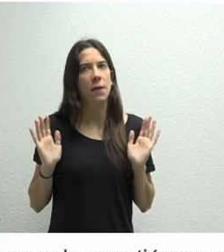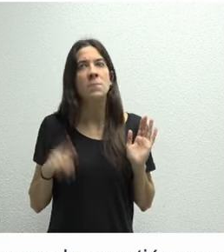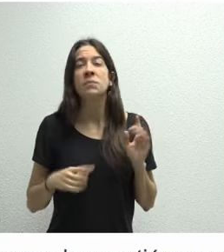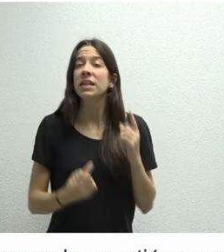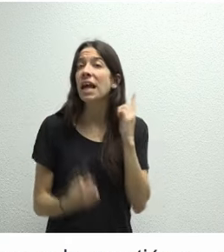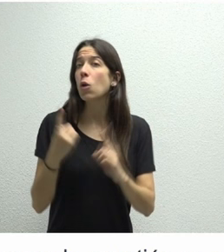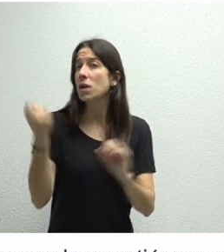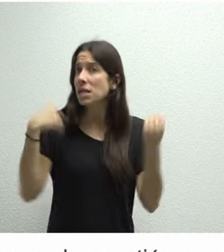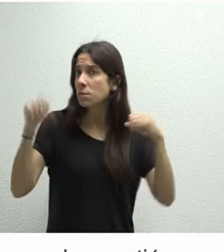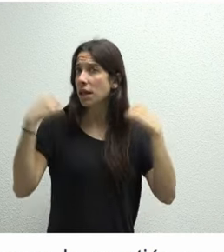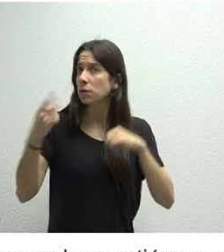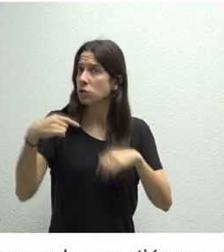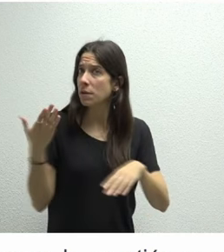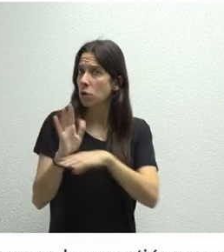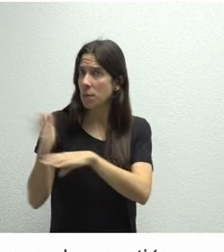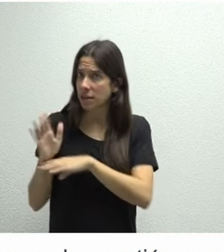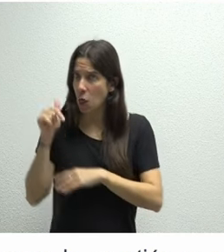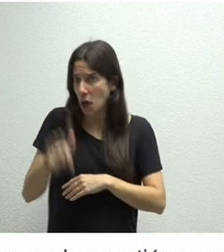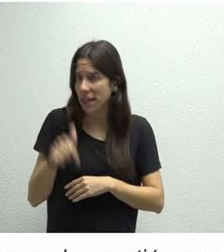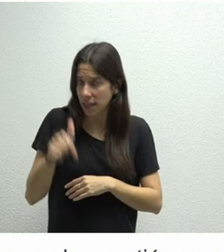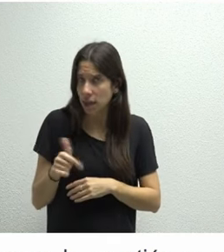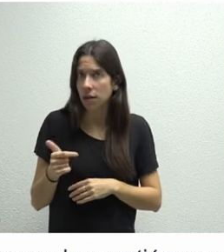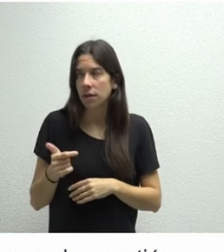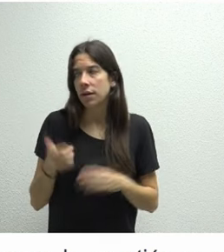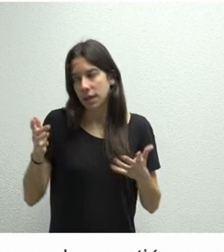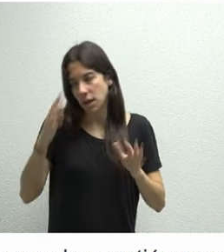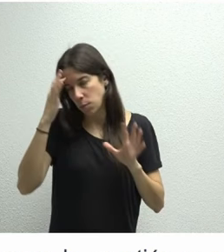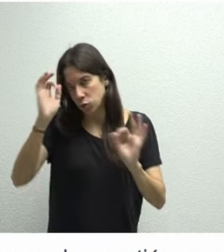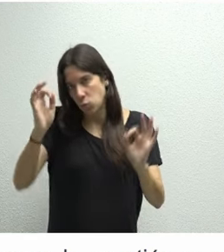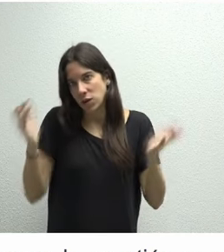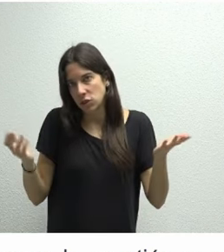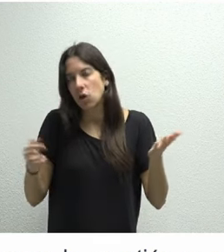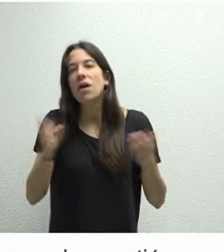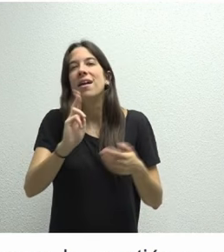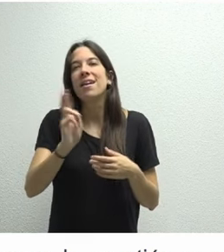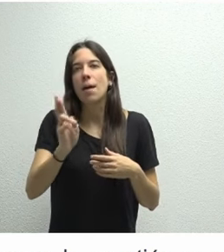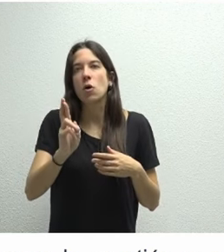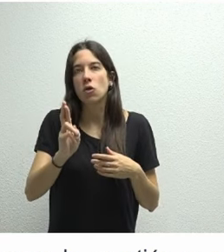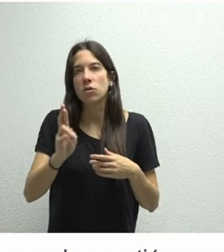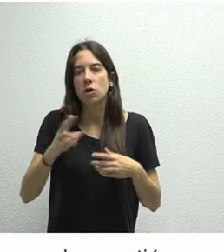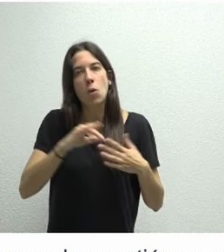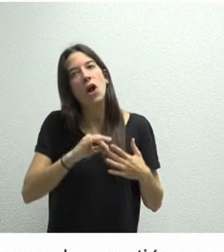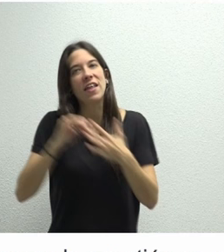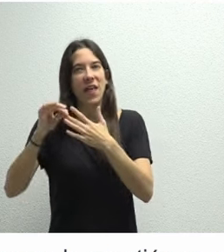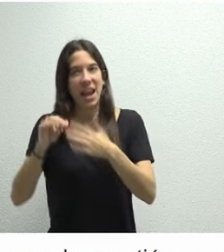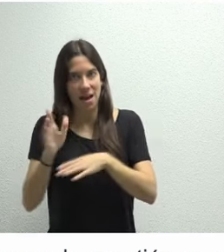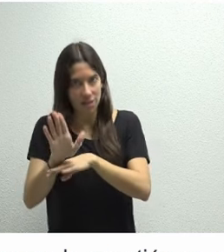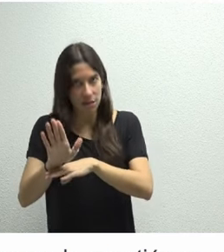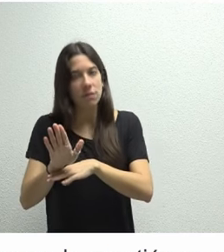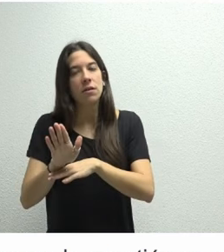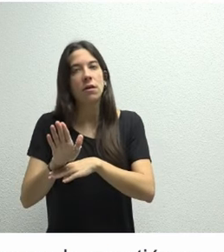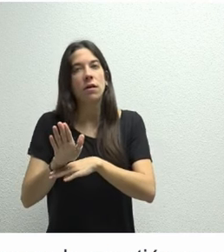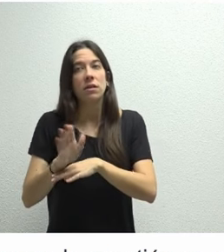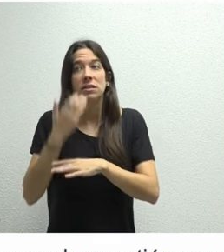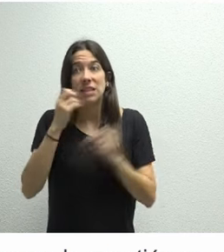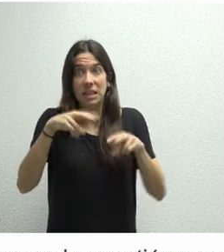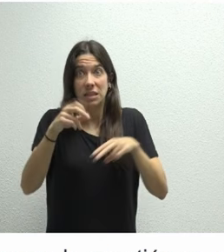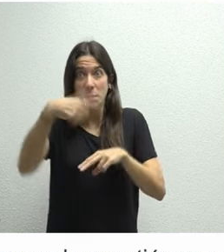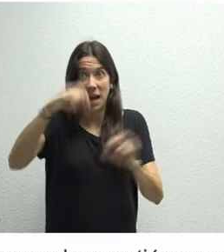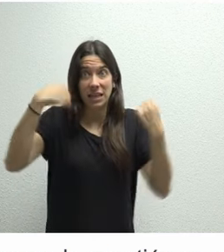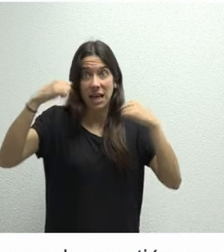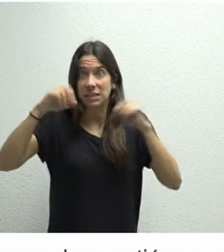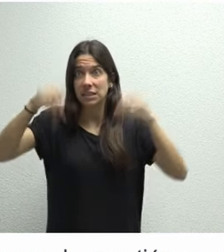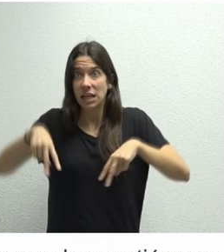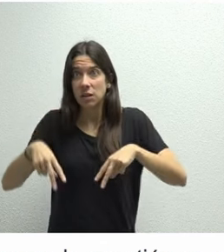las prácticas que habéis expuesto aquí eh Y que por supuesto Ramón a bandera e nosotros posiblemente